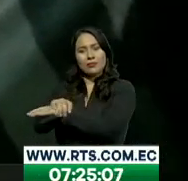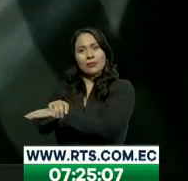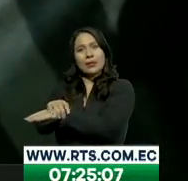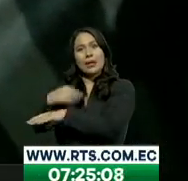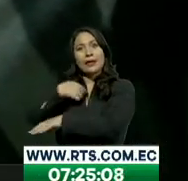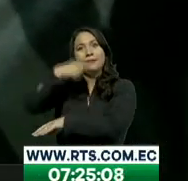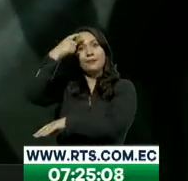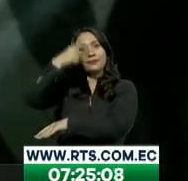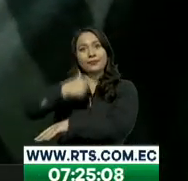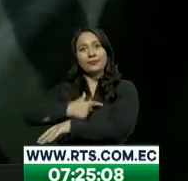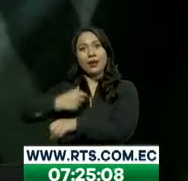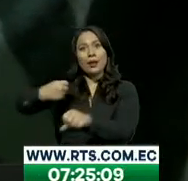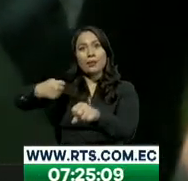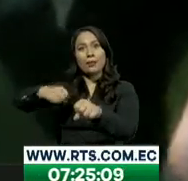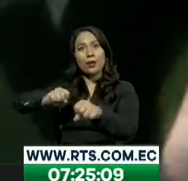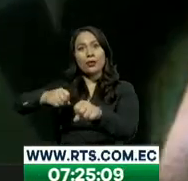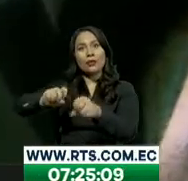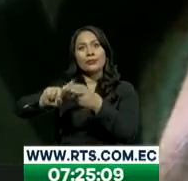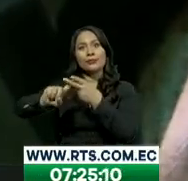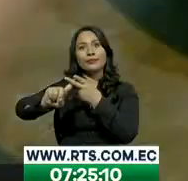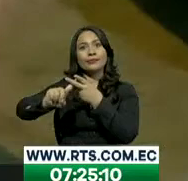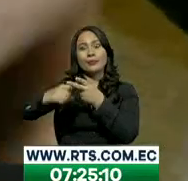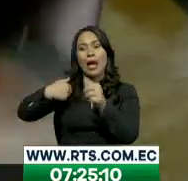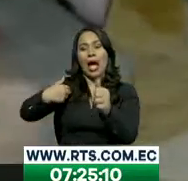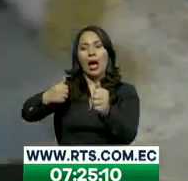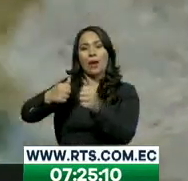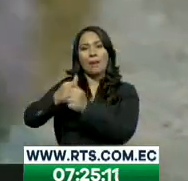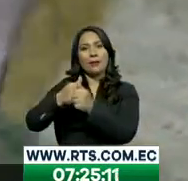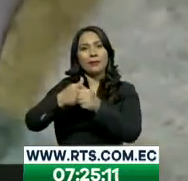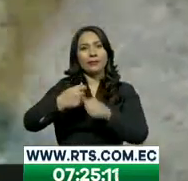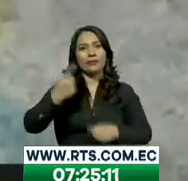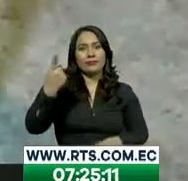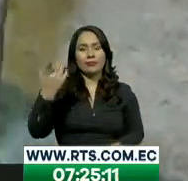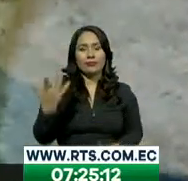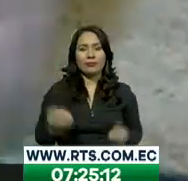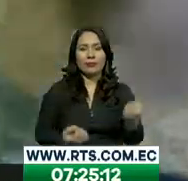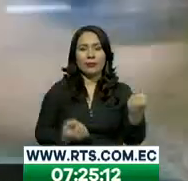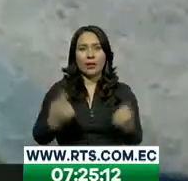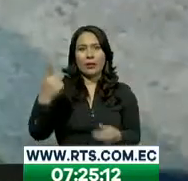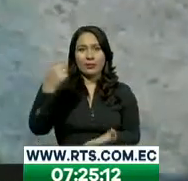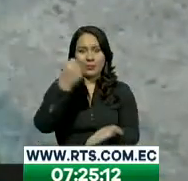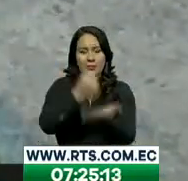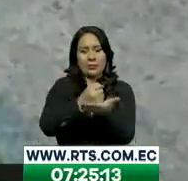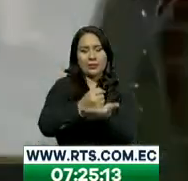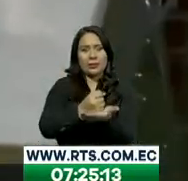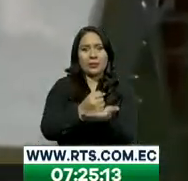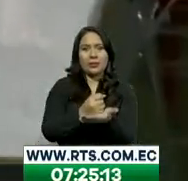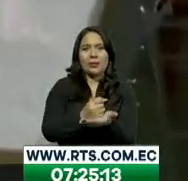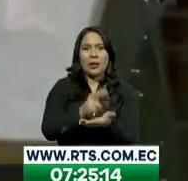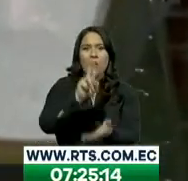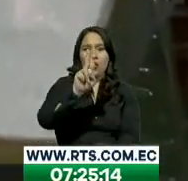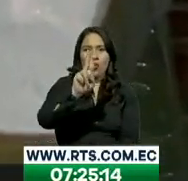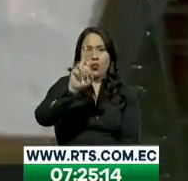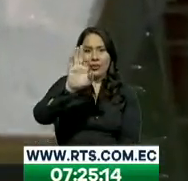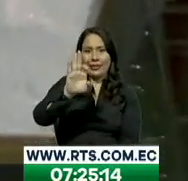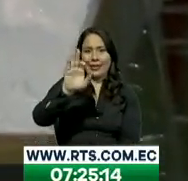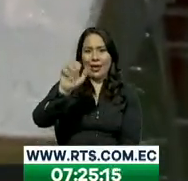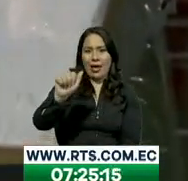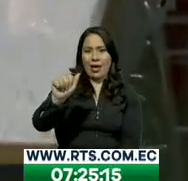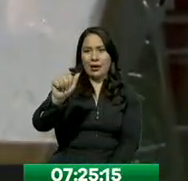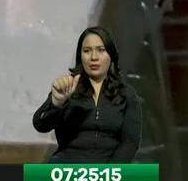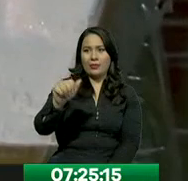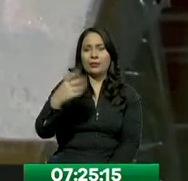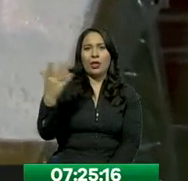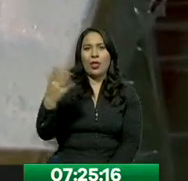la motocicleta, que iba dando custodia. El alcaloide posee como logotipo las letras QTA, proviene desde el